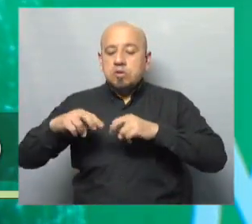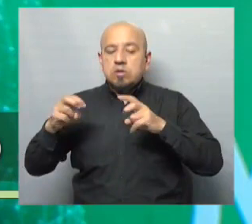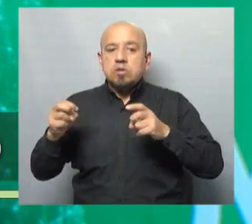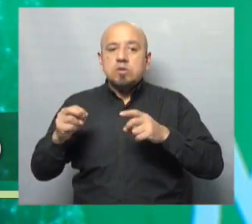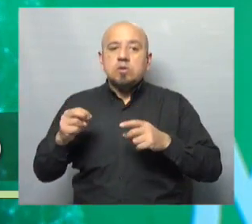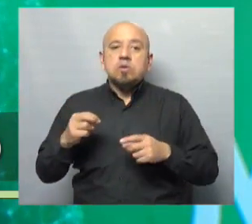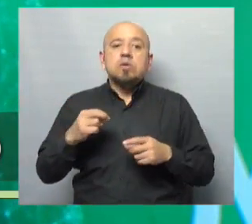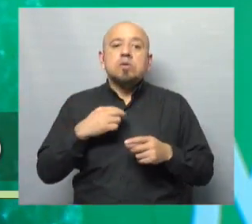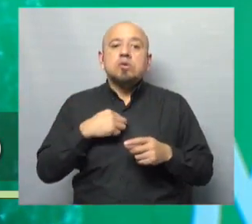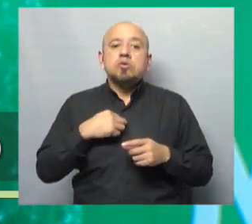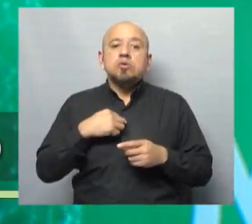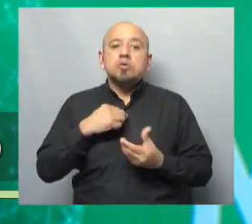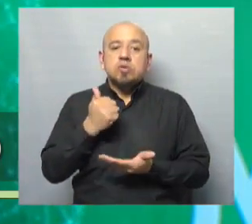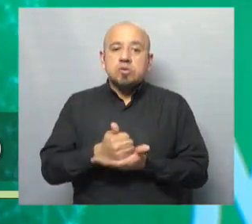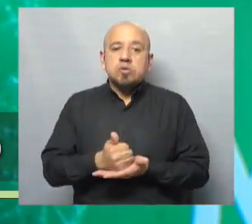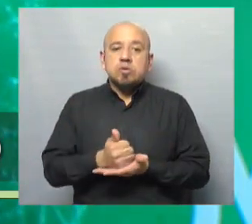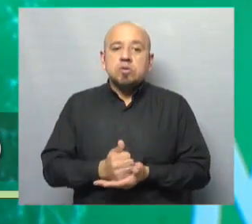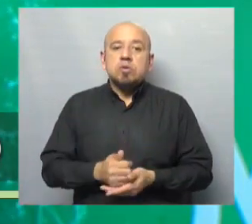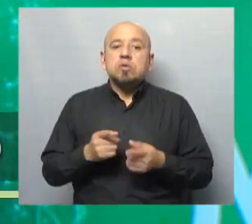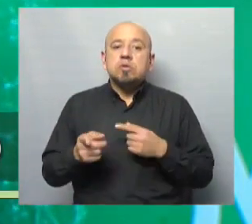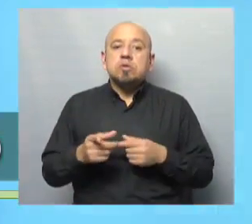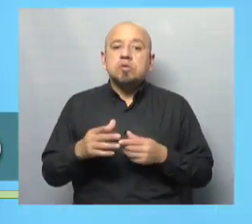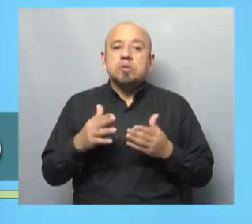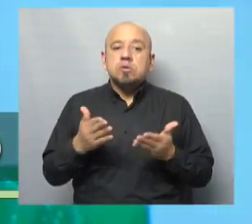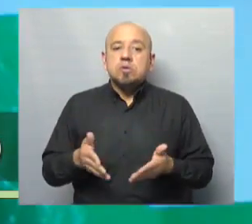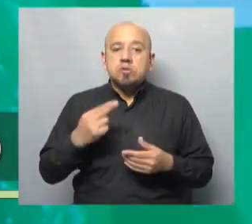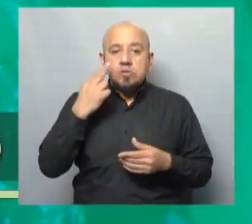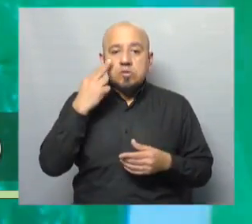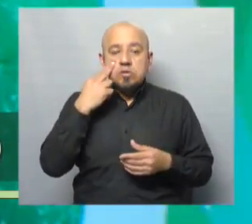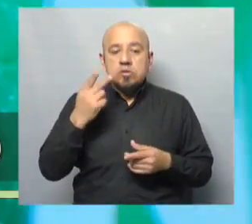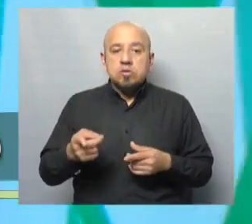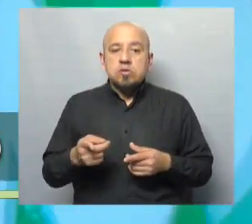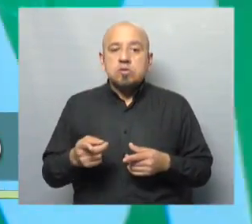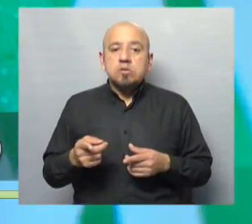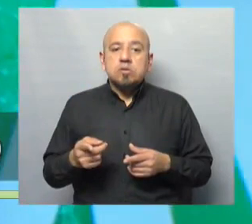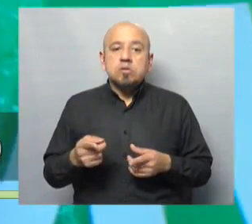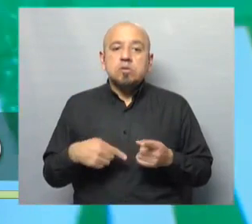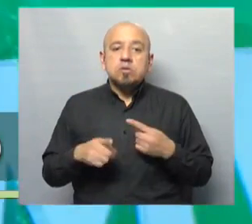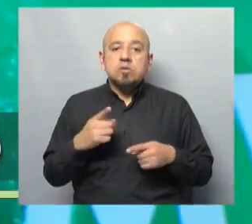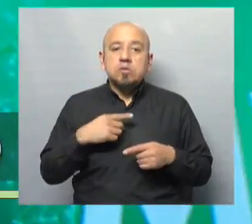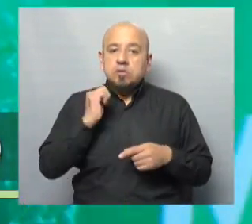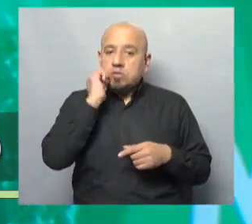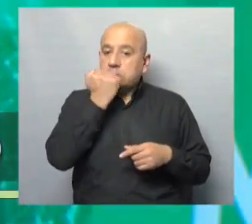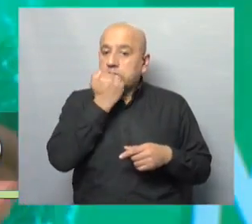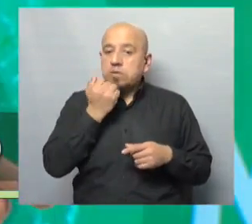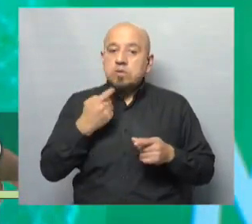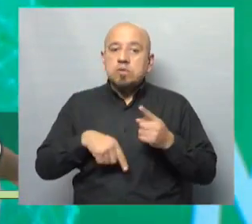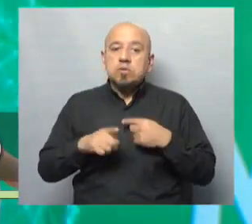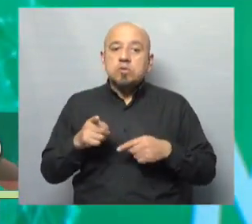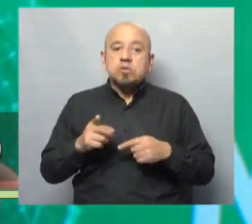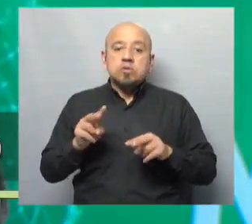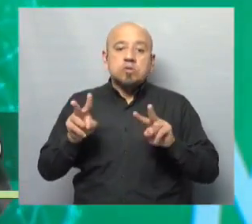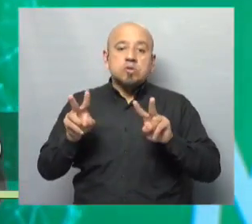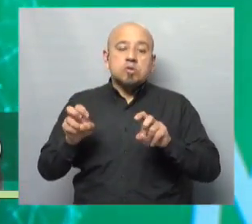integrado varias y promovido varias tienen un gran problema y es que no conservan la reserva y entonces los mismos temas